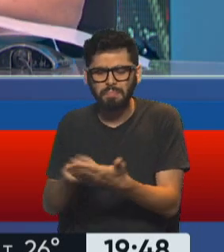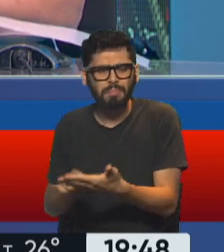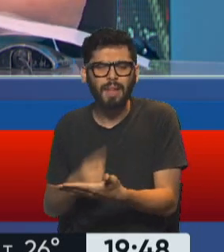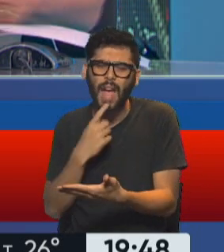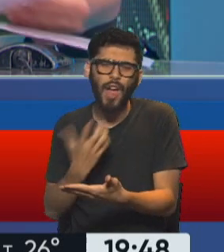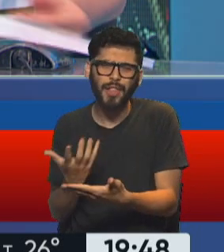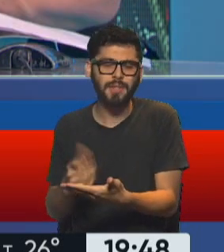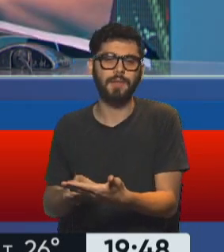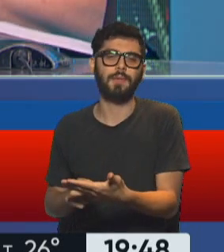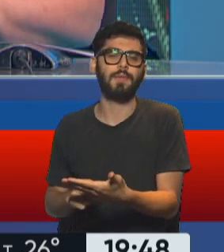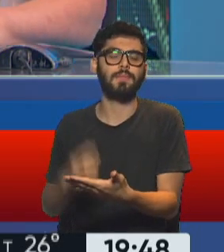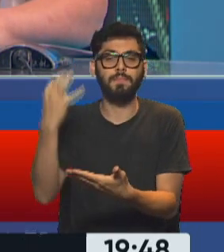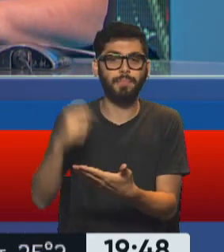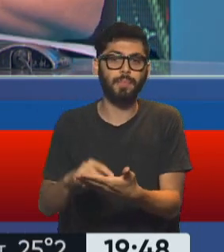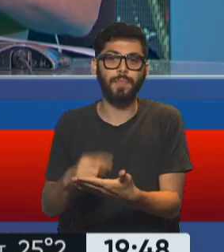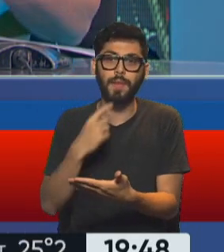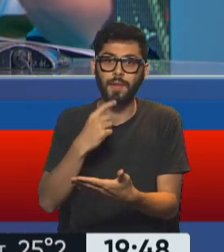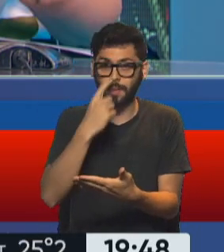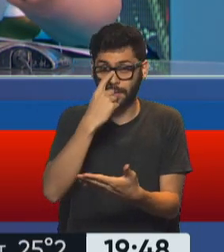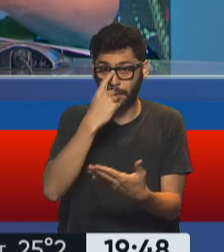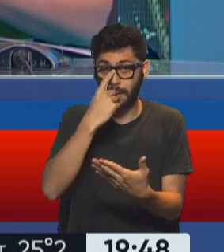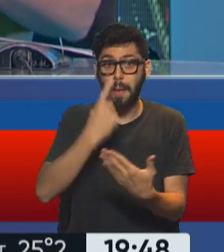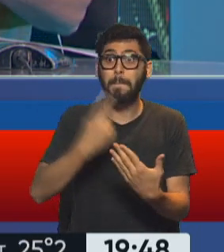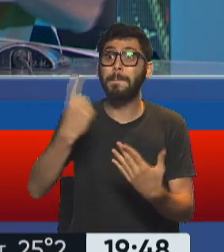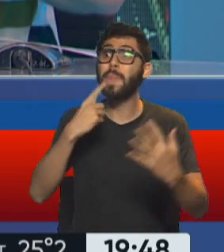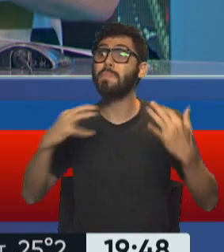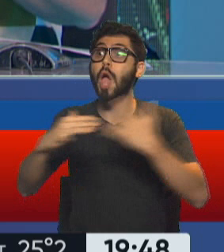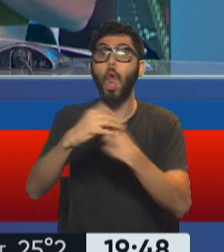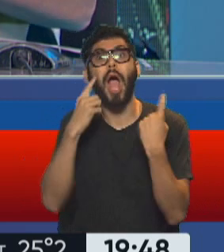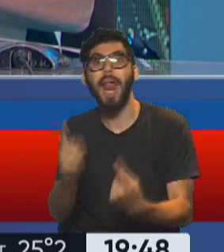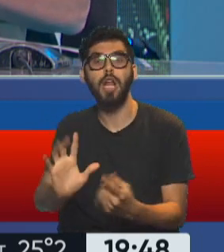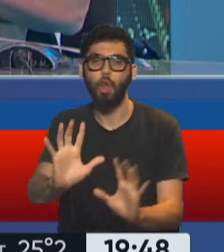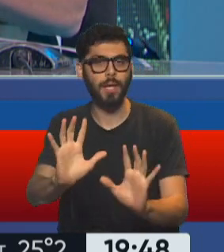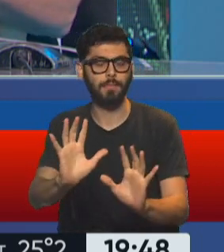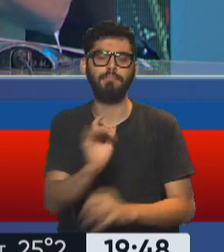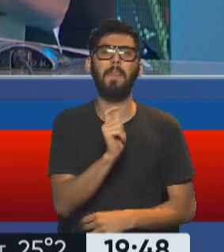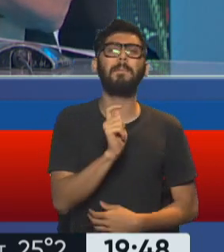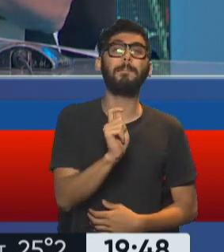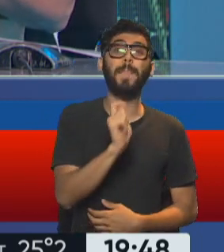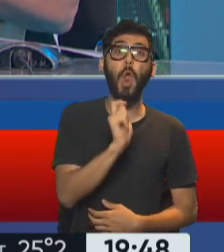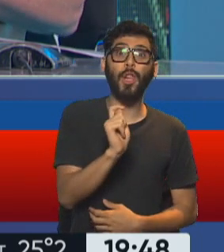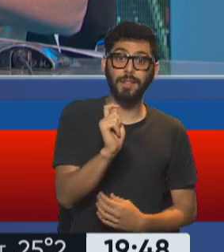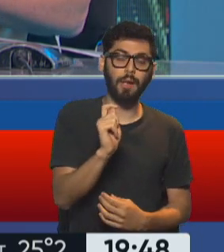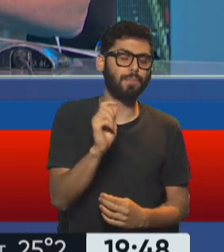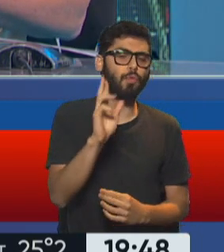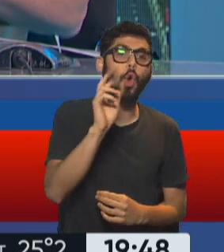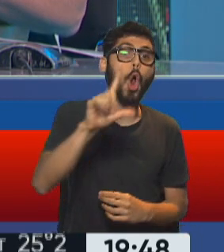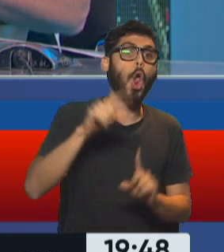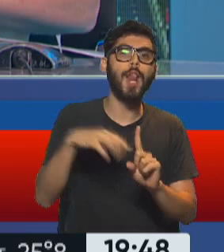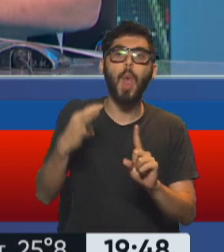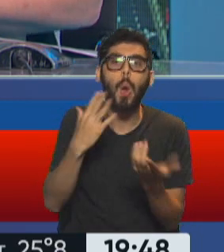En principio, no hay que creer las primeras versiones. Claro. El rol de los periodistas, de las periodistas, debe ser